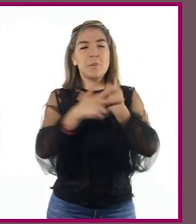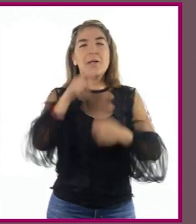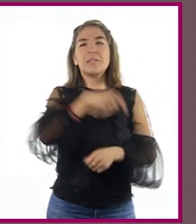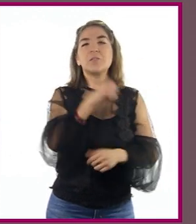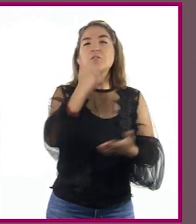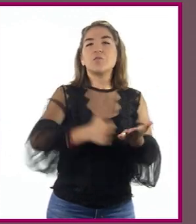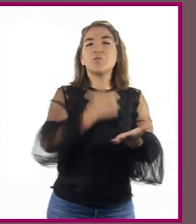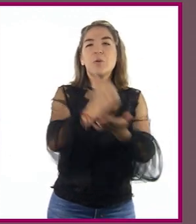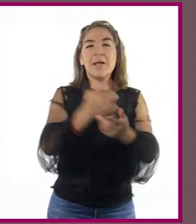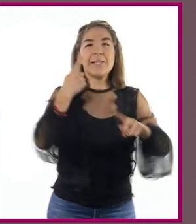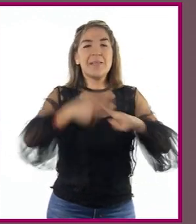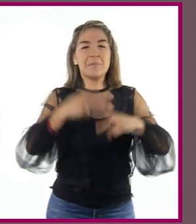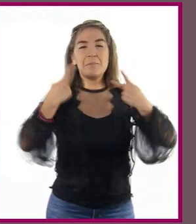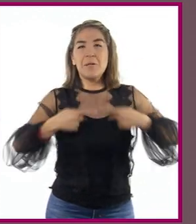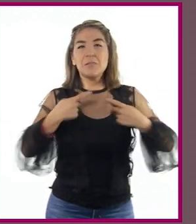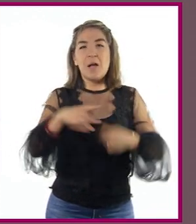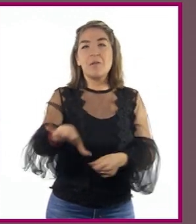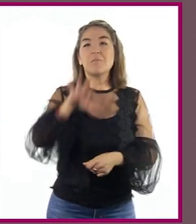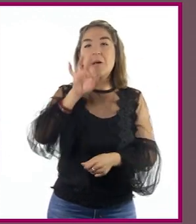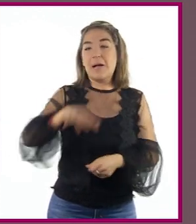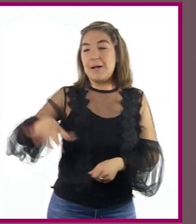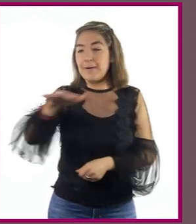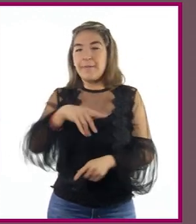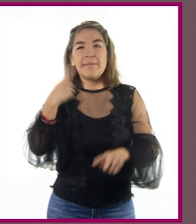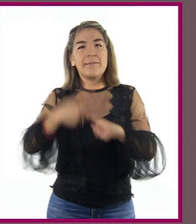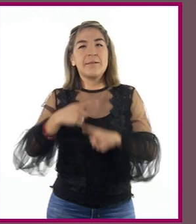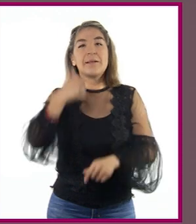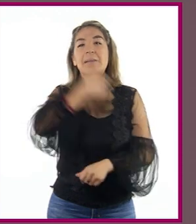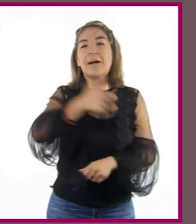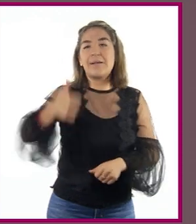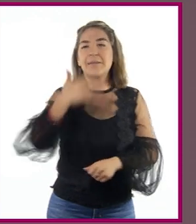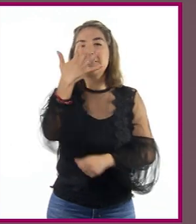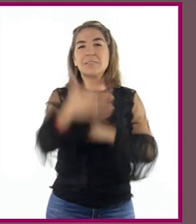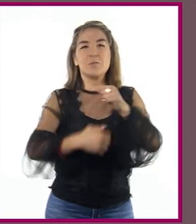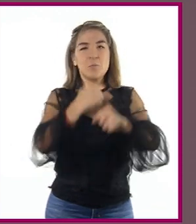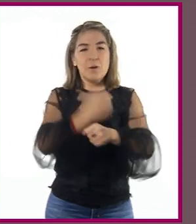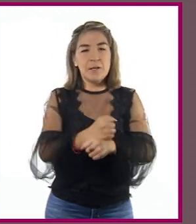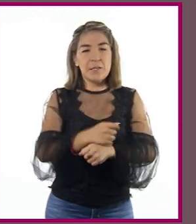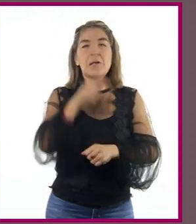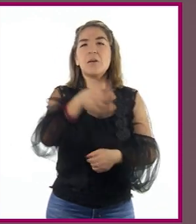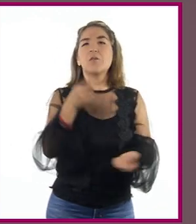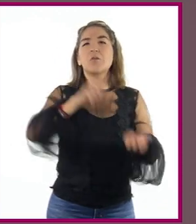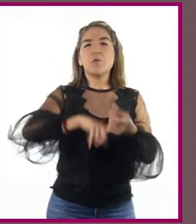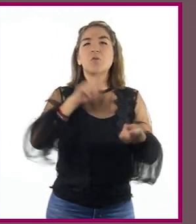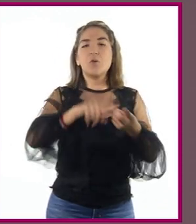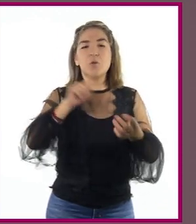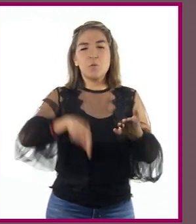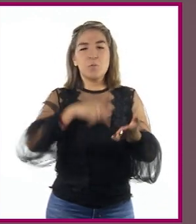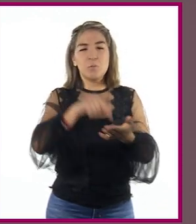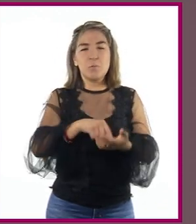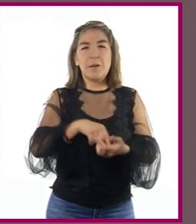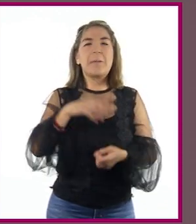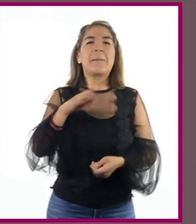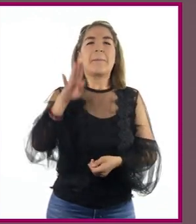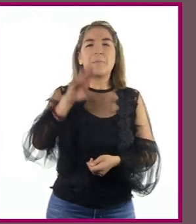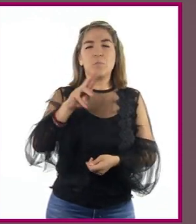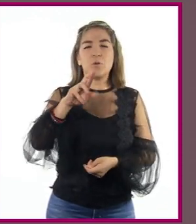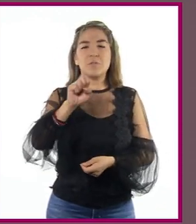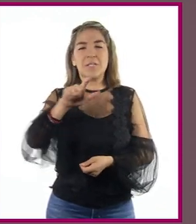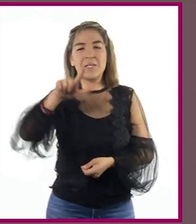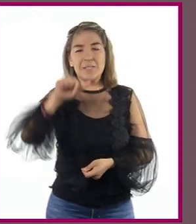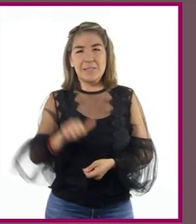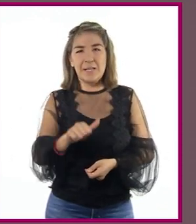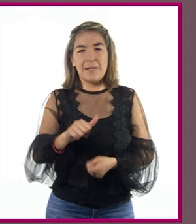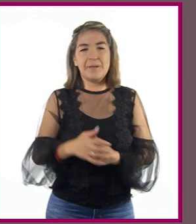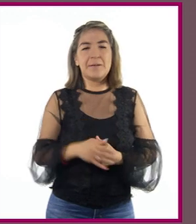Europea y es elegido directamente por ellos cada 5 años. Tiene sede en Bruselas, en Bélgica,